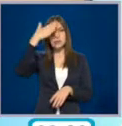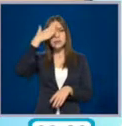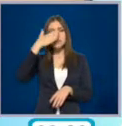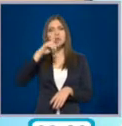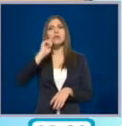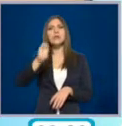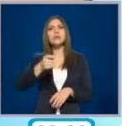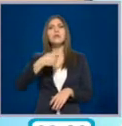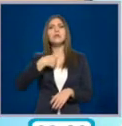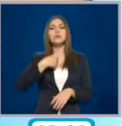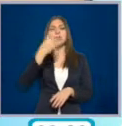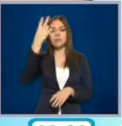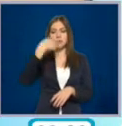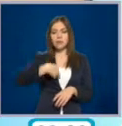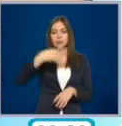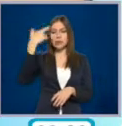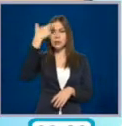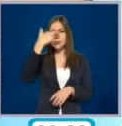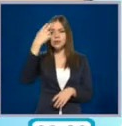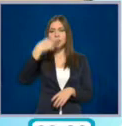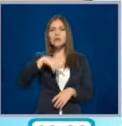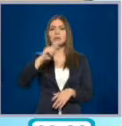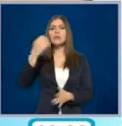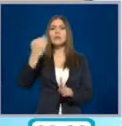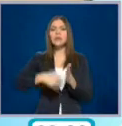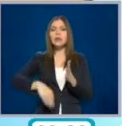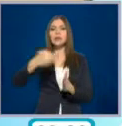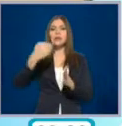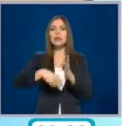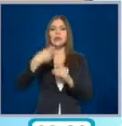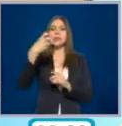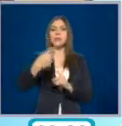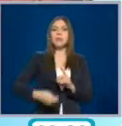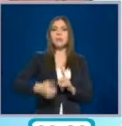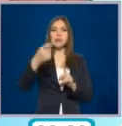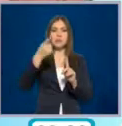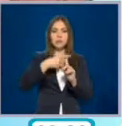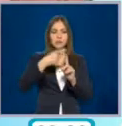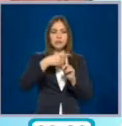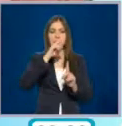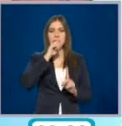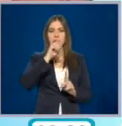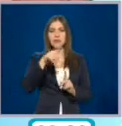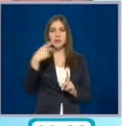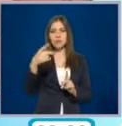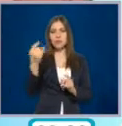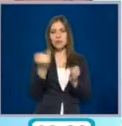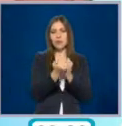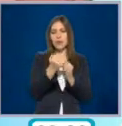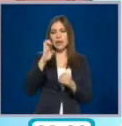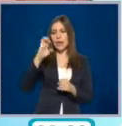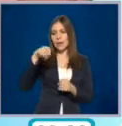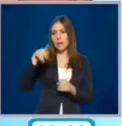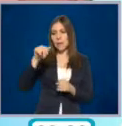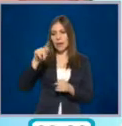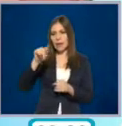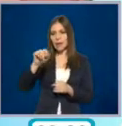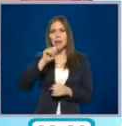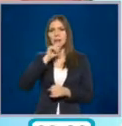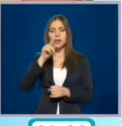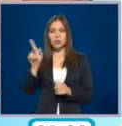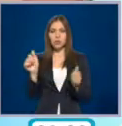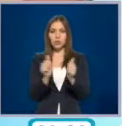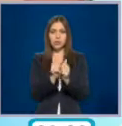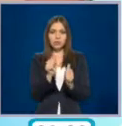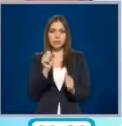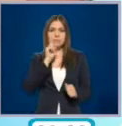de revisarte a ti, ahí empieza la primera empatía, digamos, ser empático con uno mismo y saber lo que me hace sentir bien, lo que no